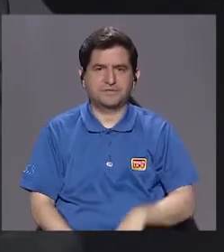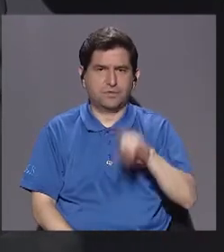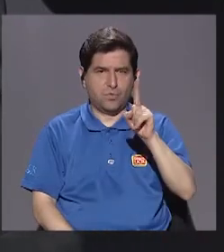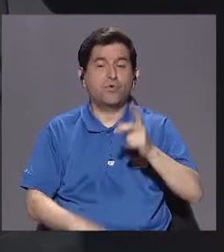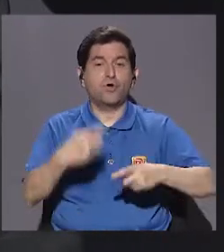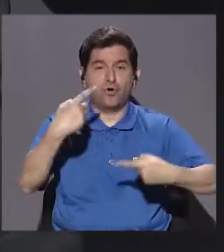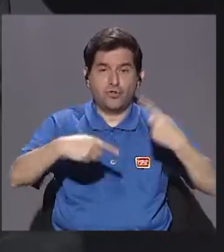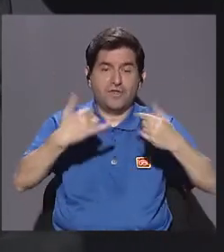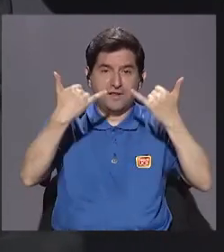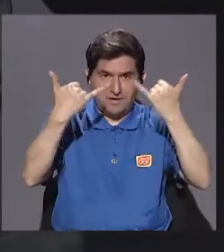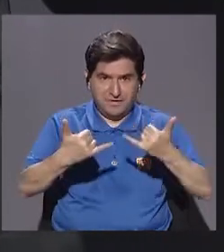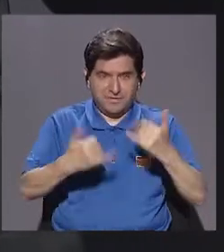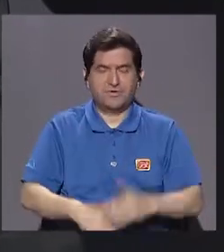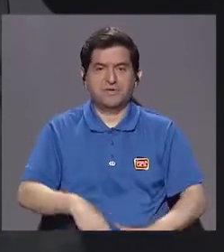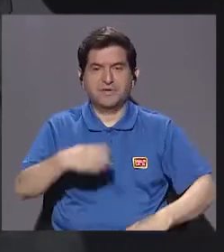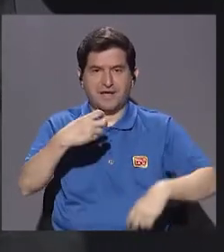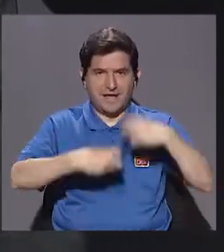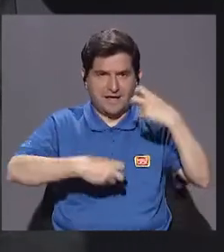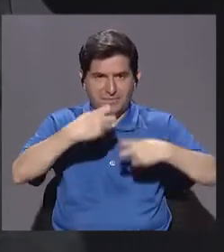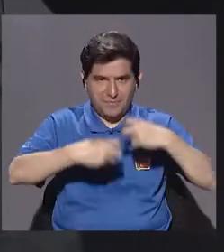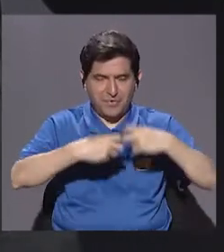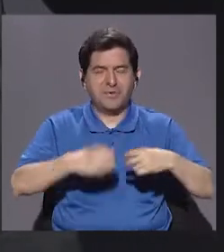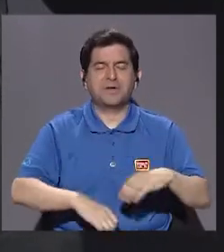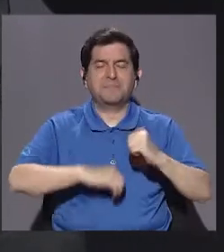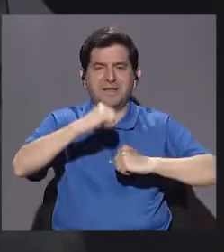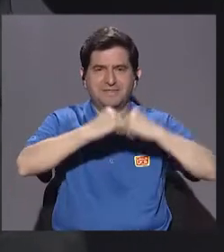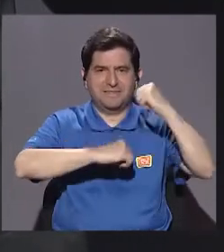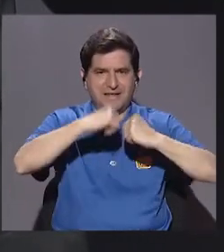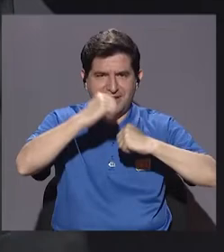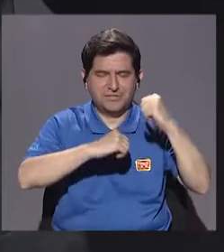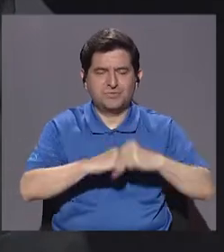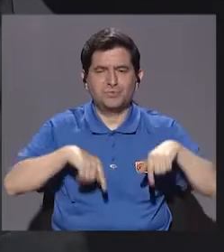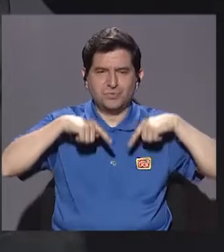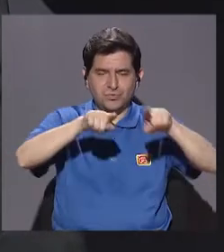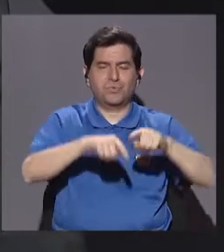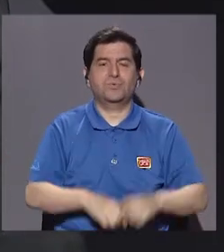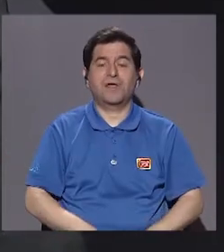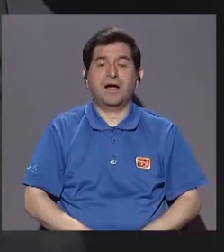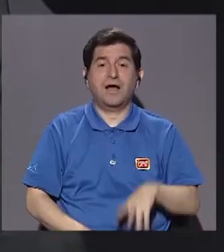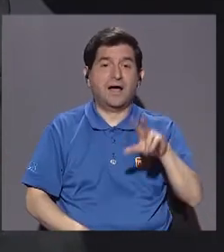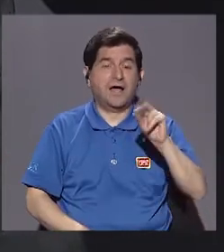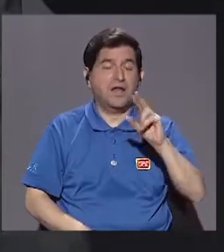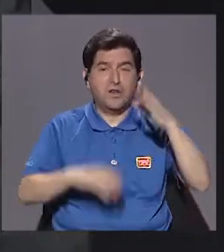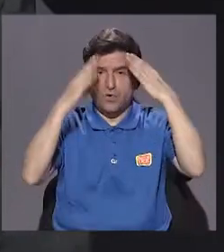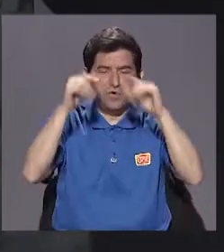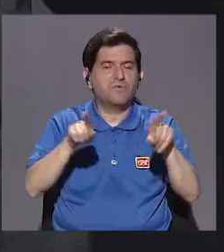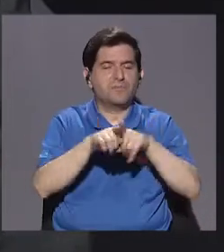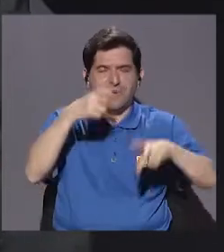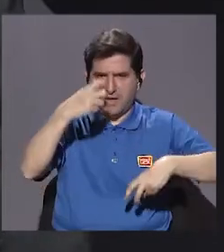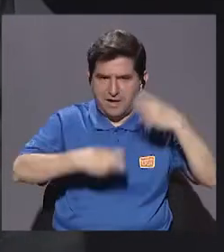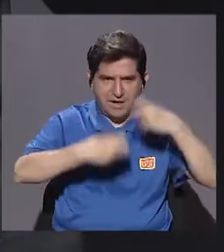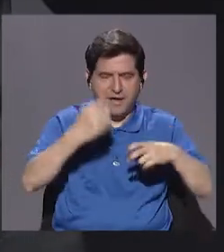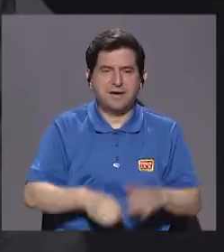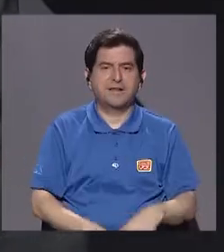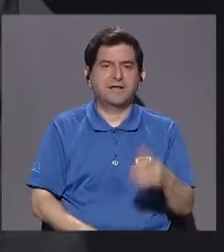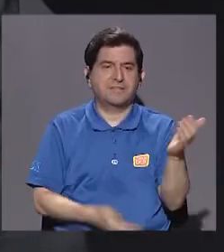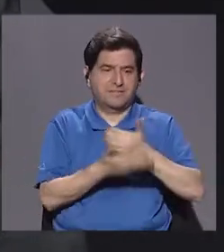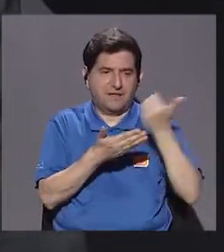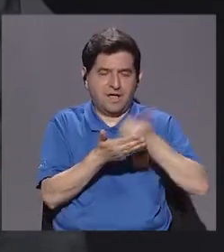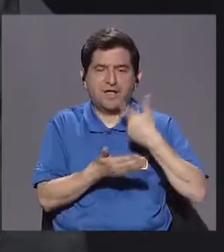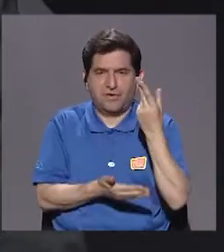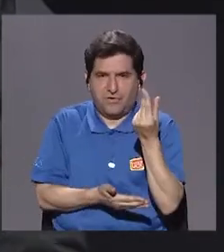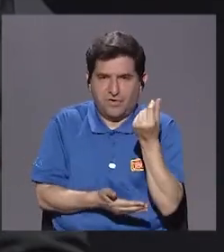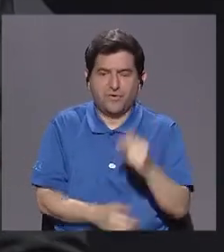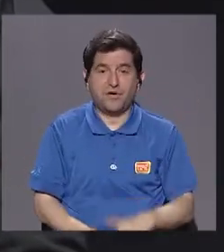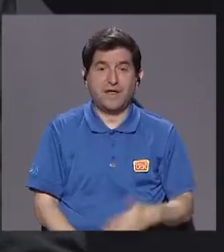delito ya tener una estructura paralela 2 también es delito que no se informe del dinero que está recibiendo le